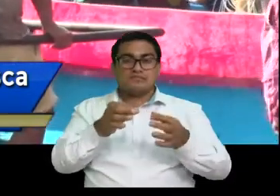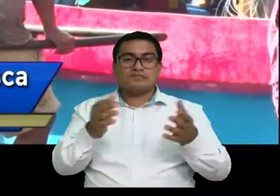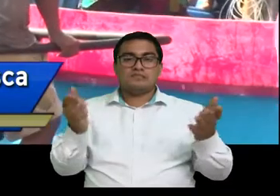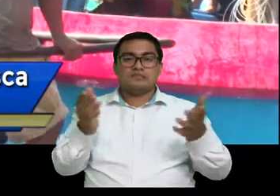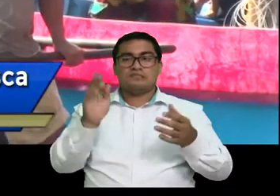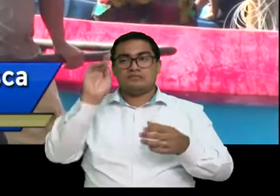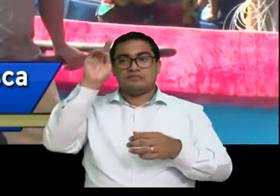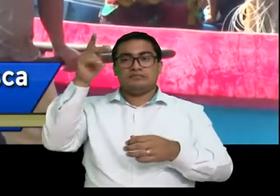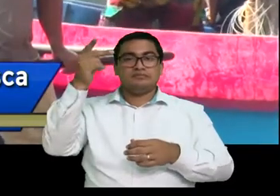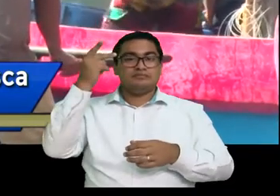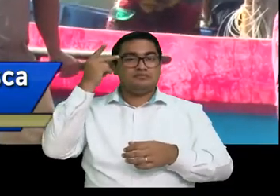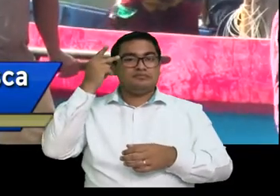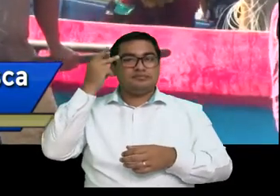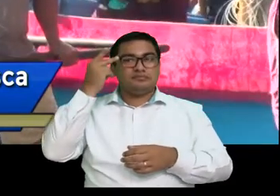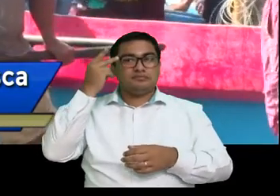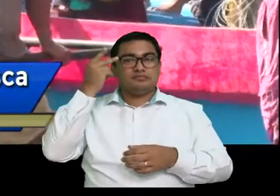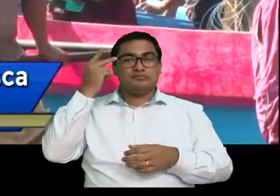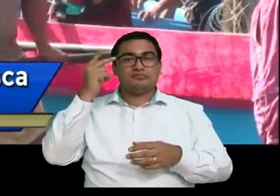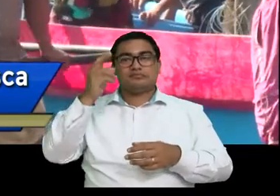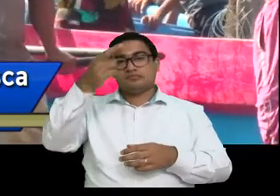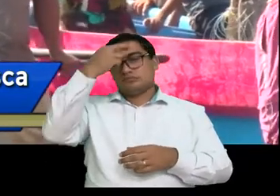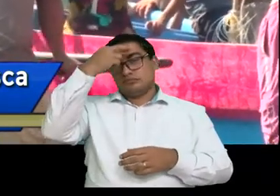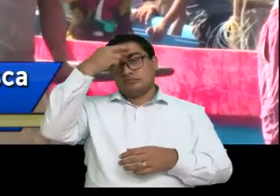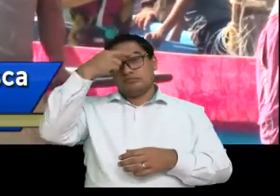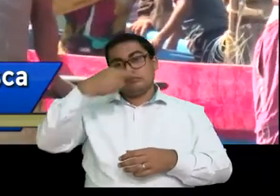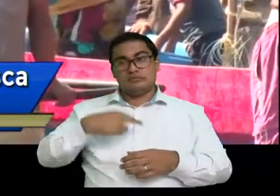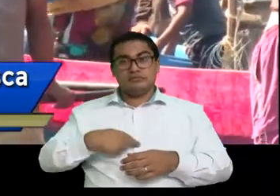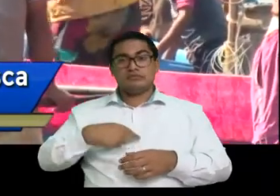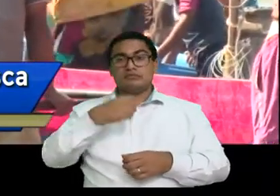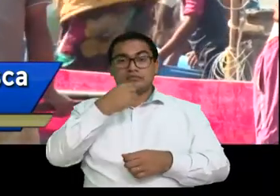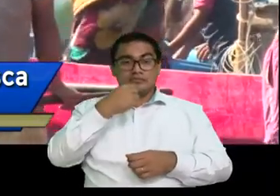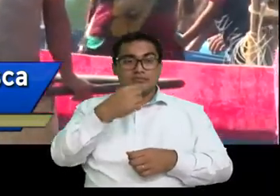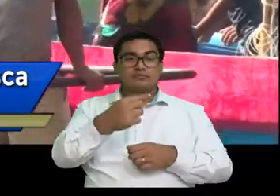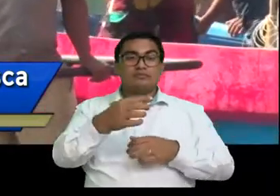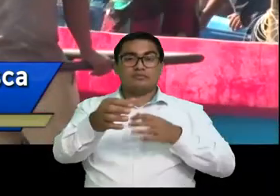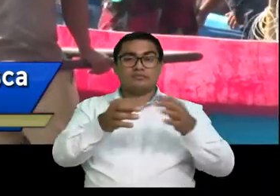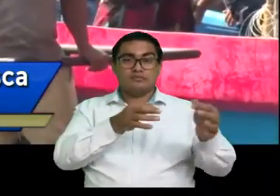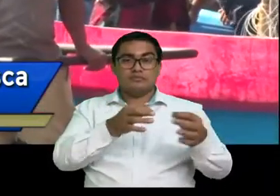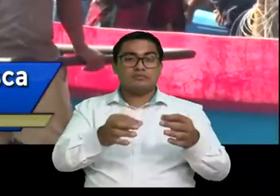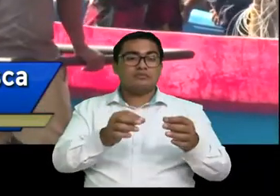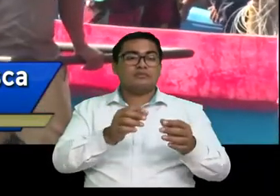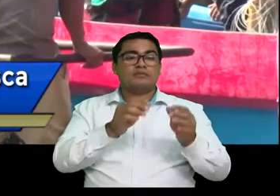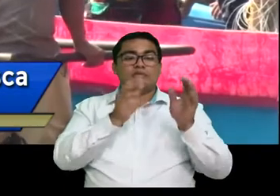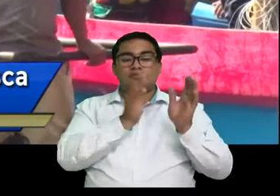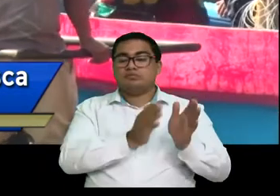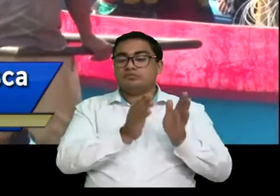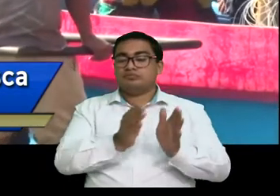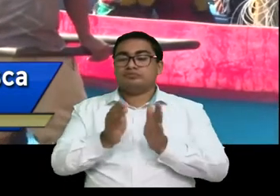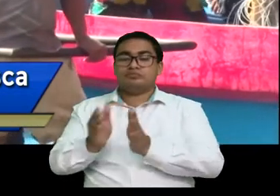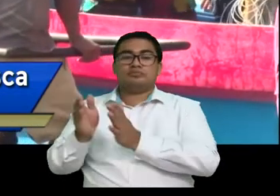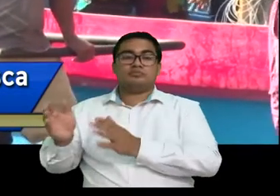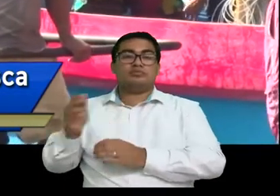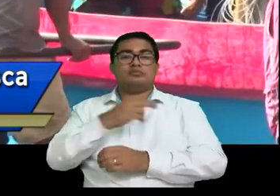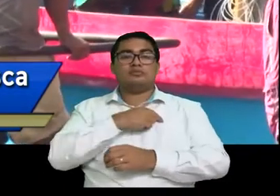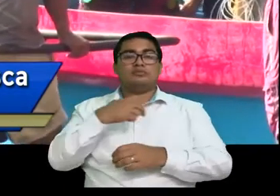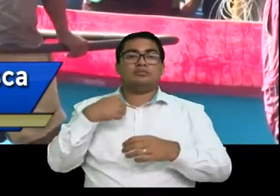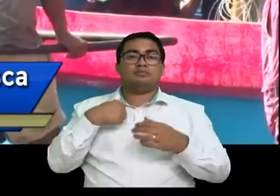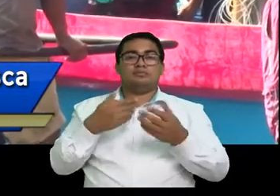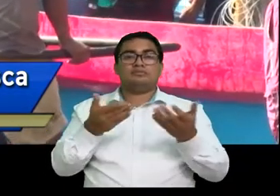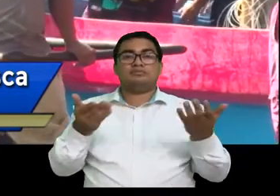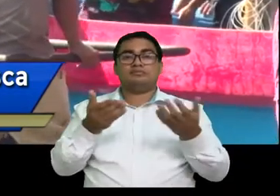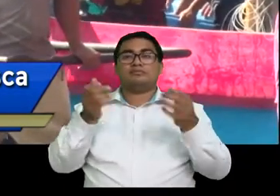una política pública responsable, ¿ya? Ahí andamos diciéndole el paso a paso qué es lo que tienen que hacer para que